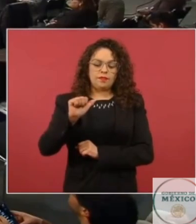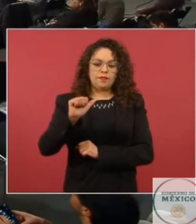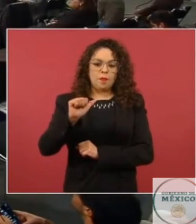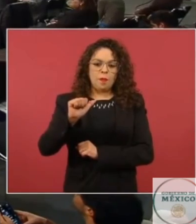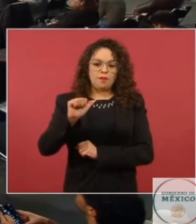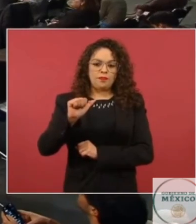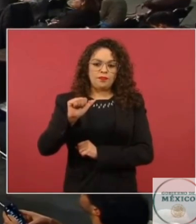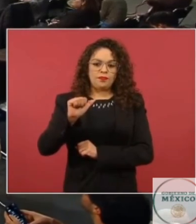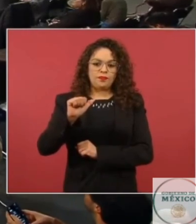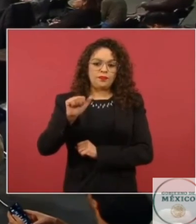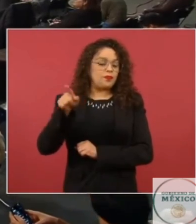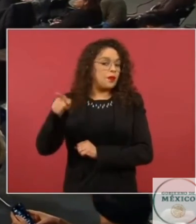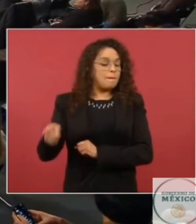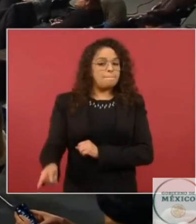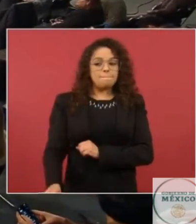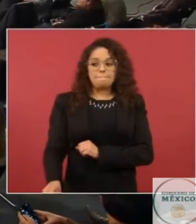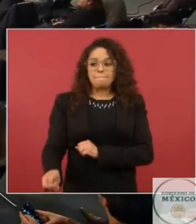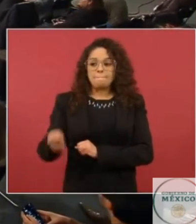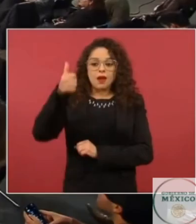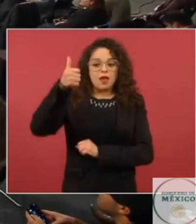Por primera vez